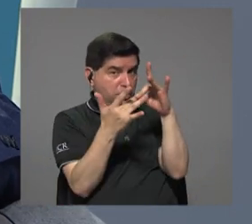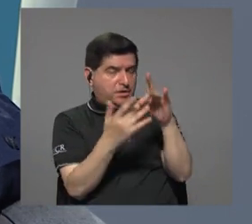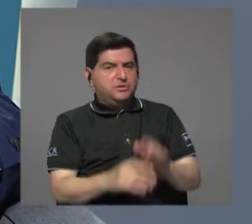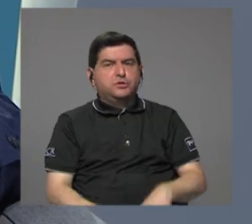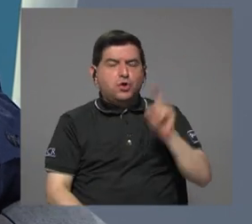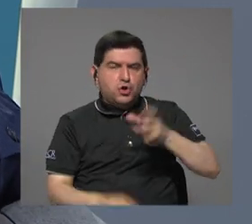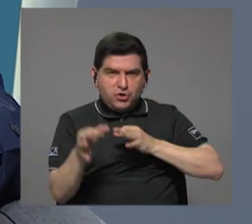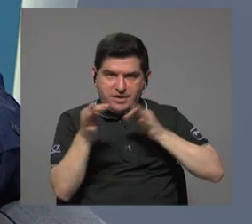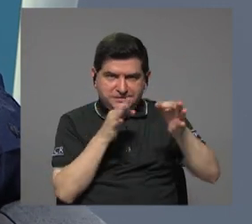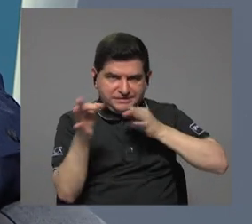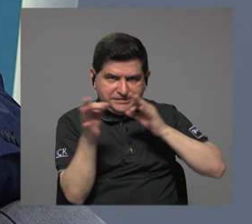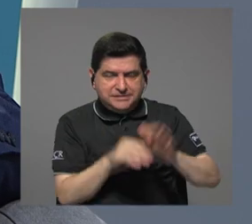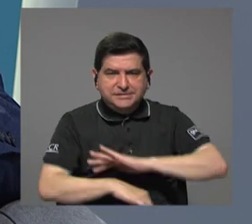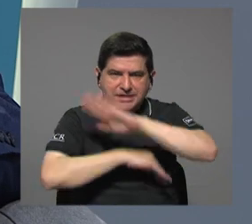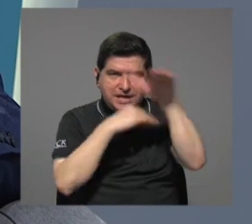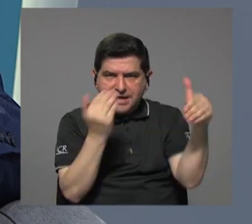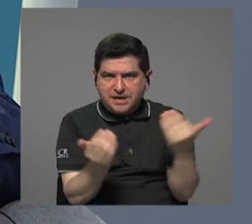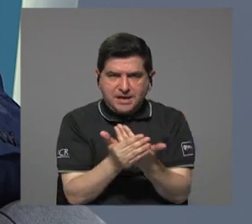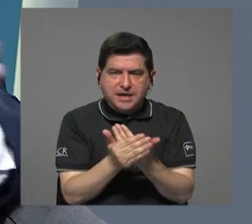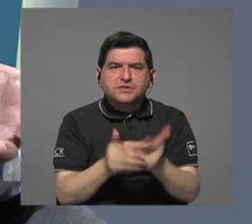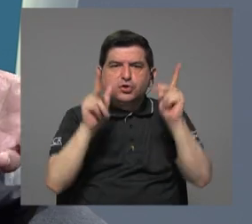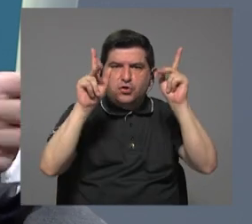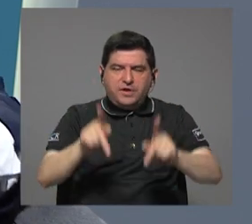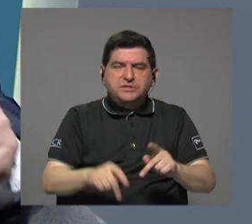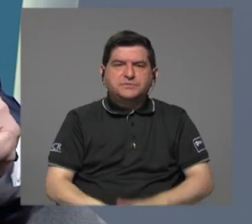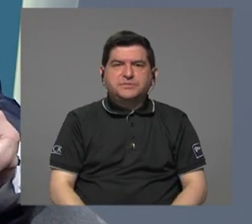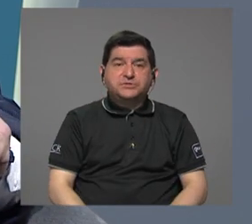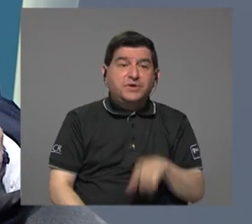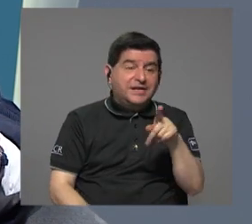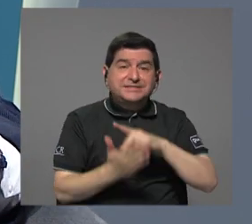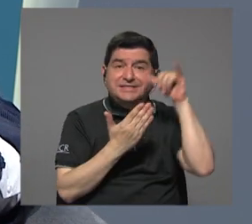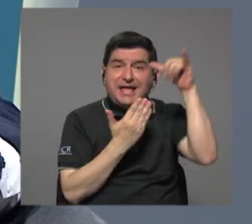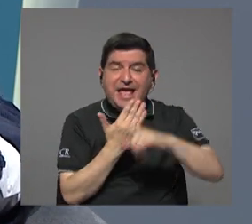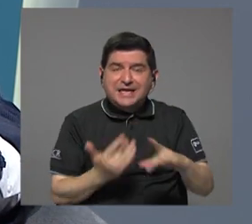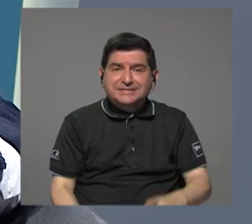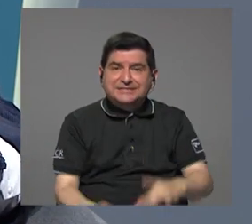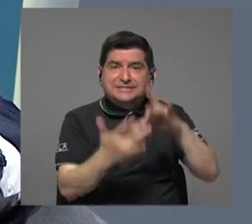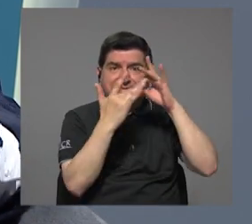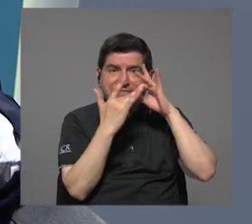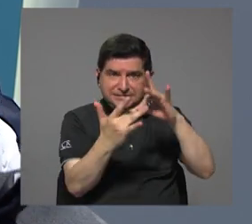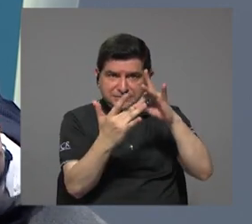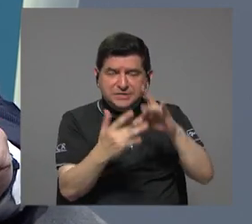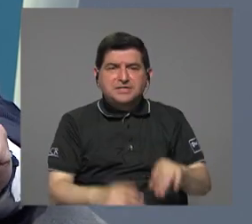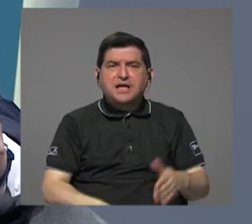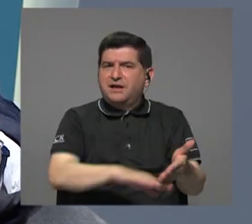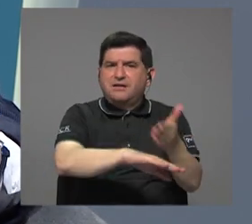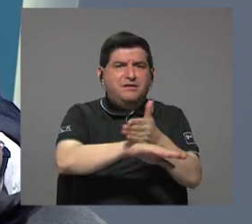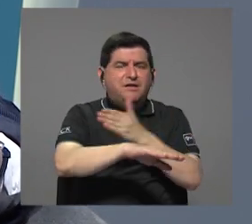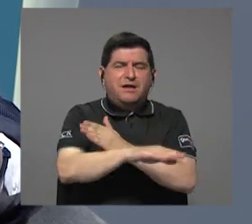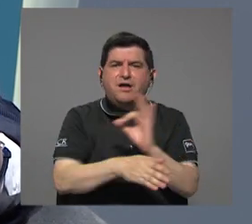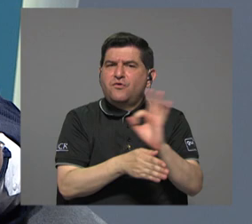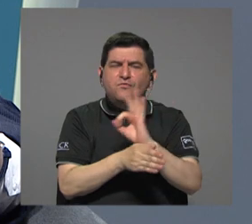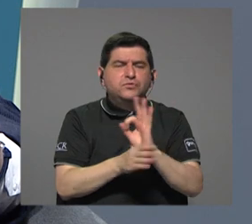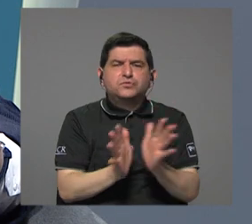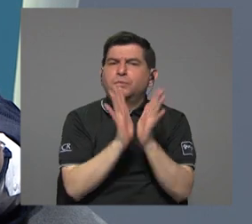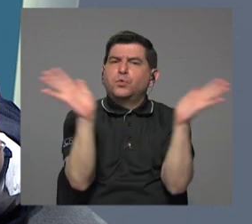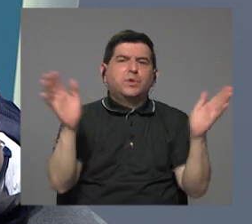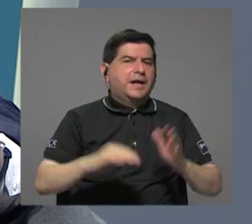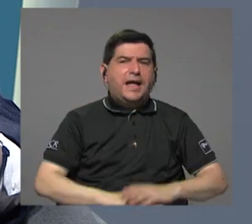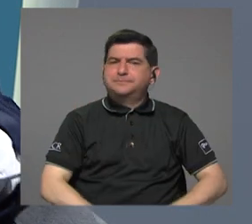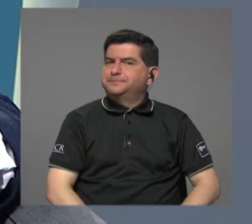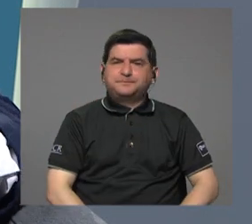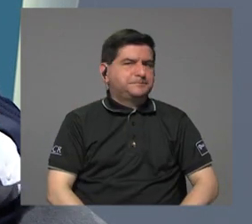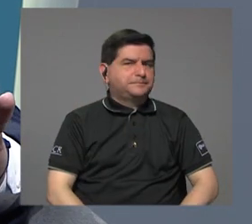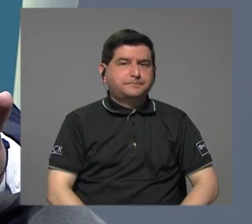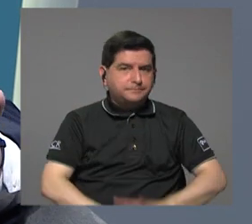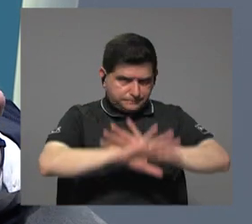que explicarle a todas las personas que nos ven este proyecto en particular no mejora la función pública eso